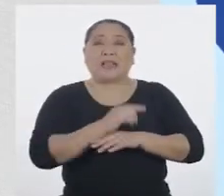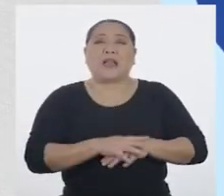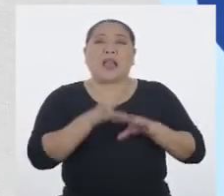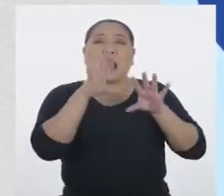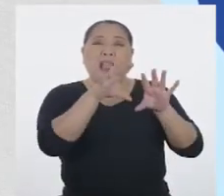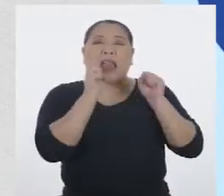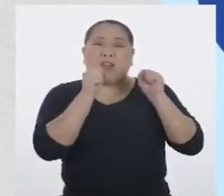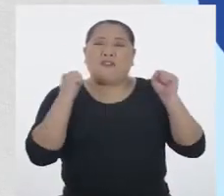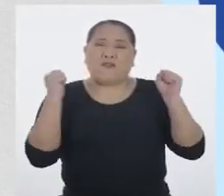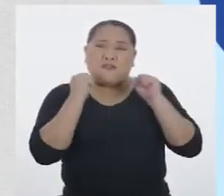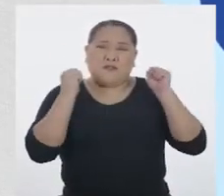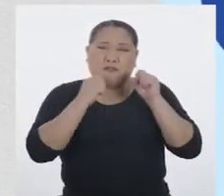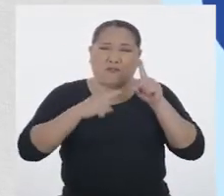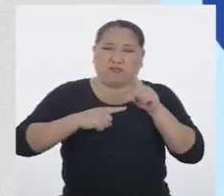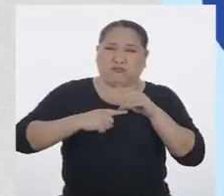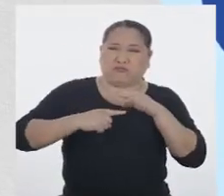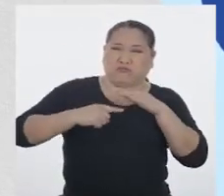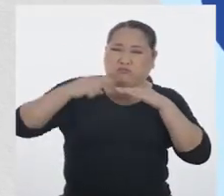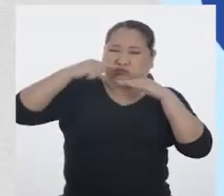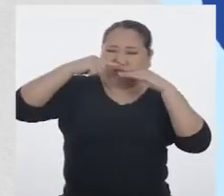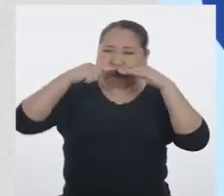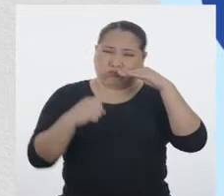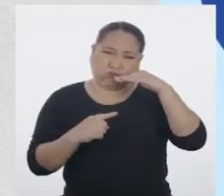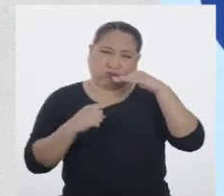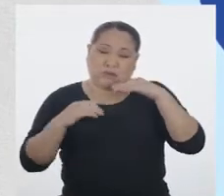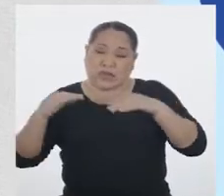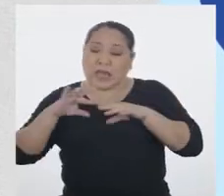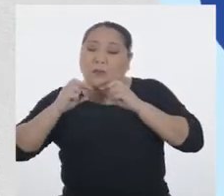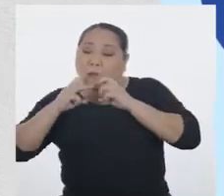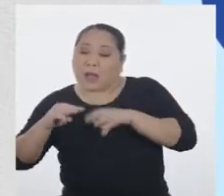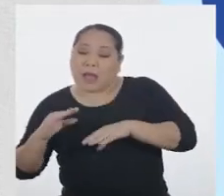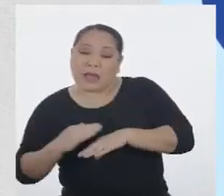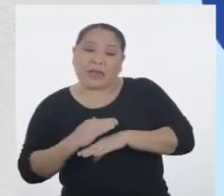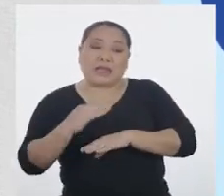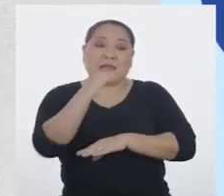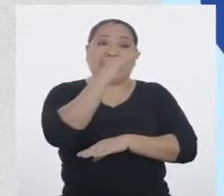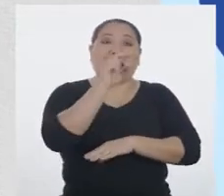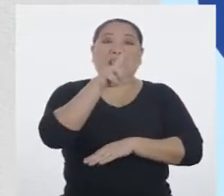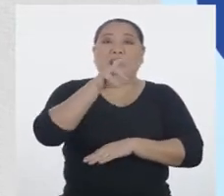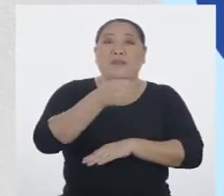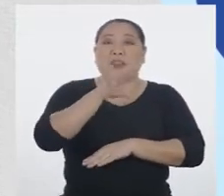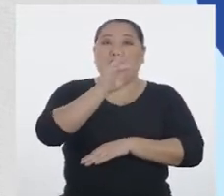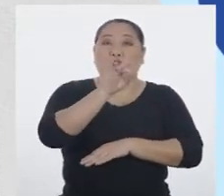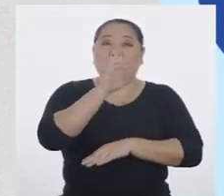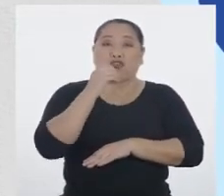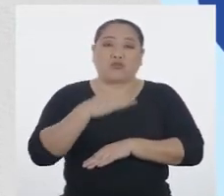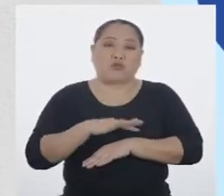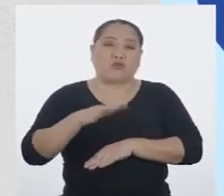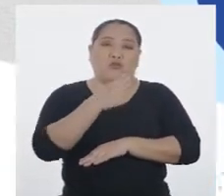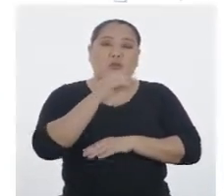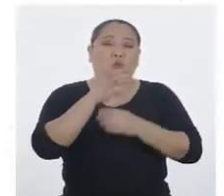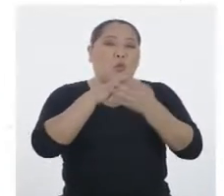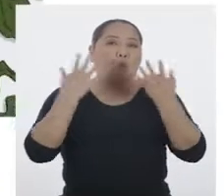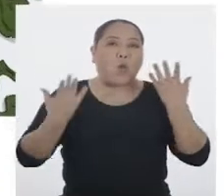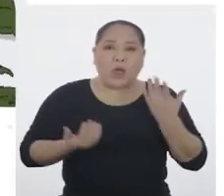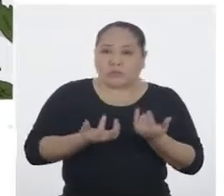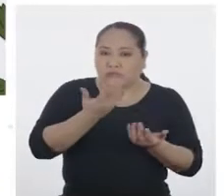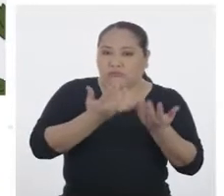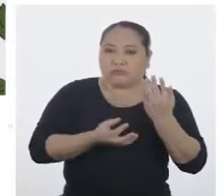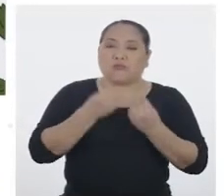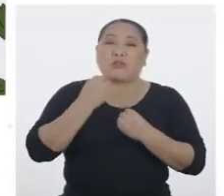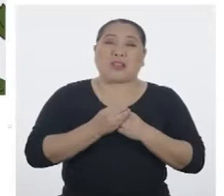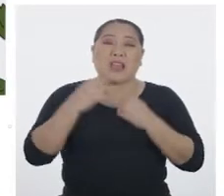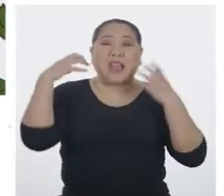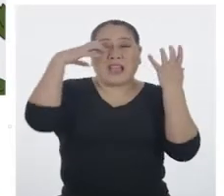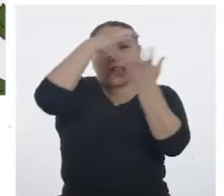las heladas son más intensas, es decir, por encima de los 3.800 metros sobre el nivel del mar, usualmente no encontramos